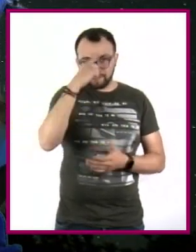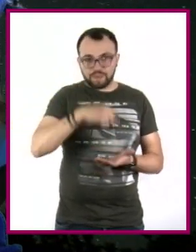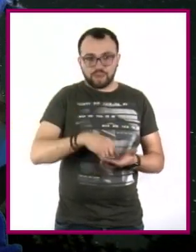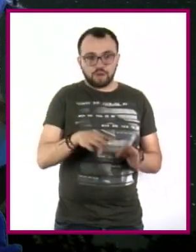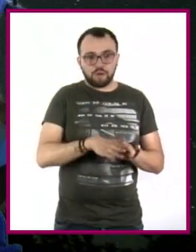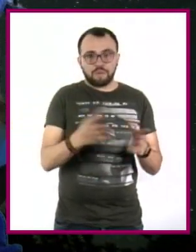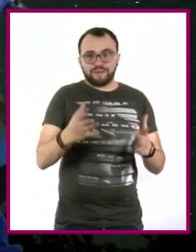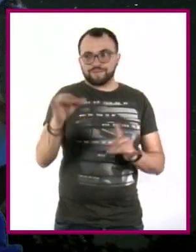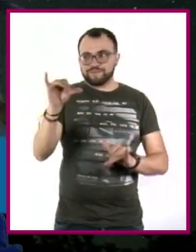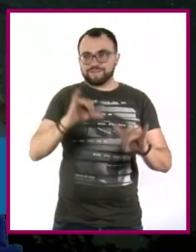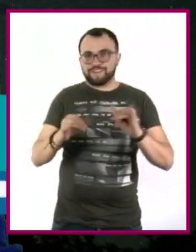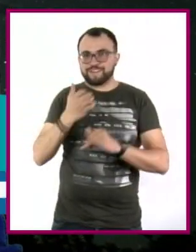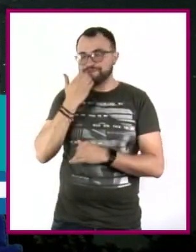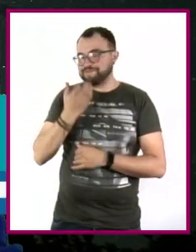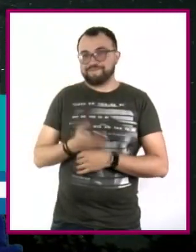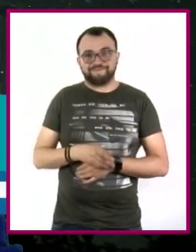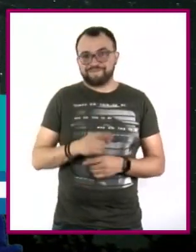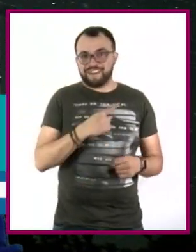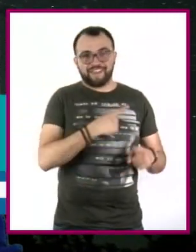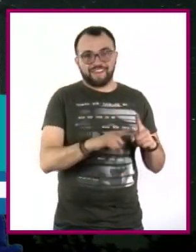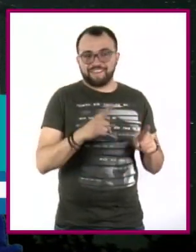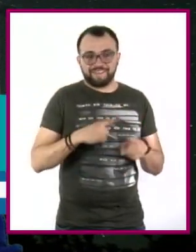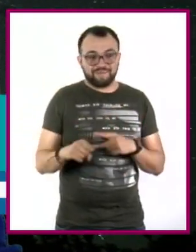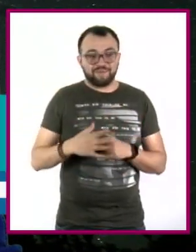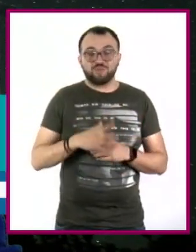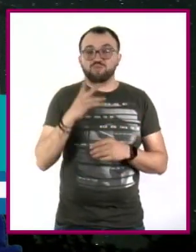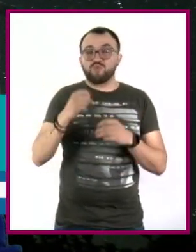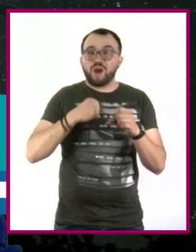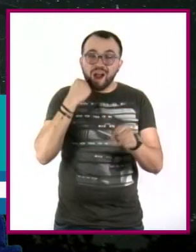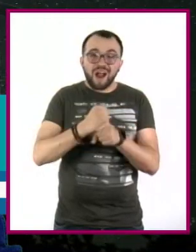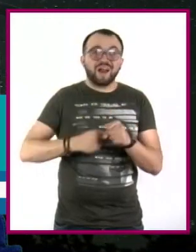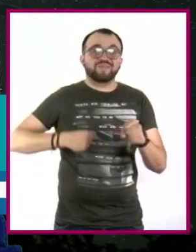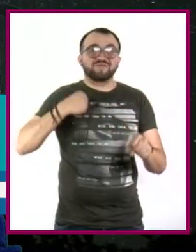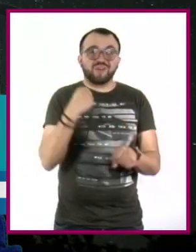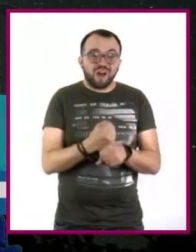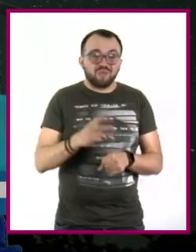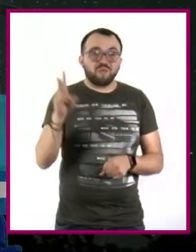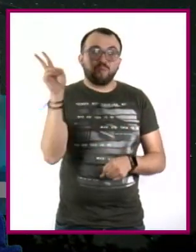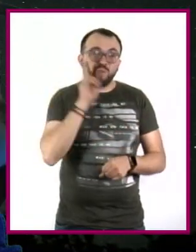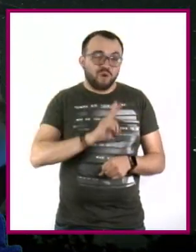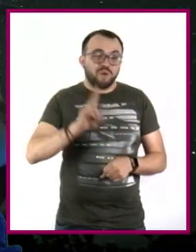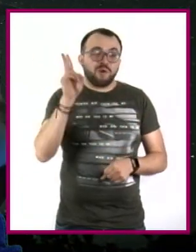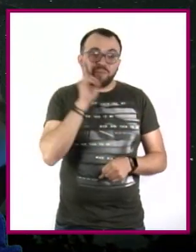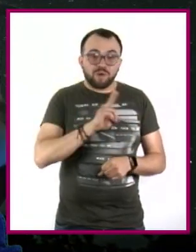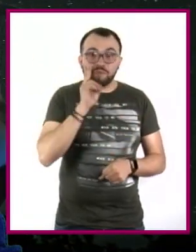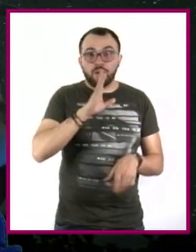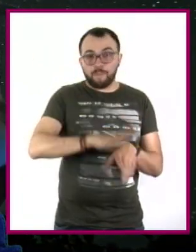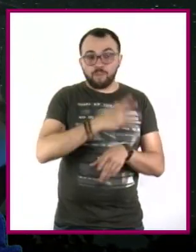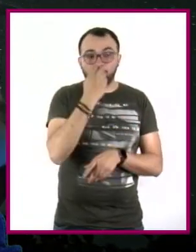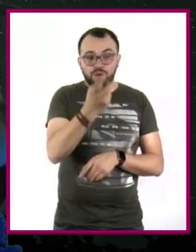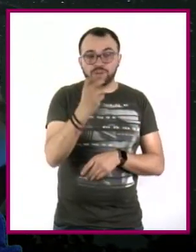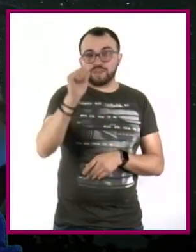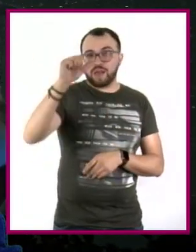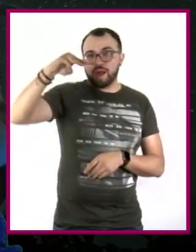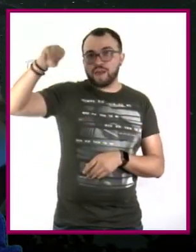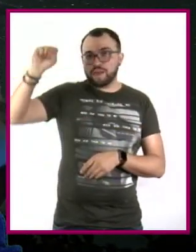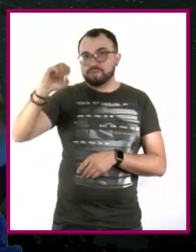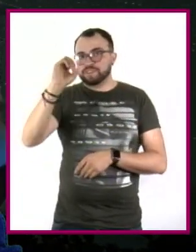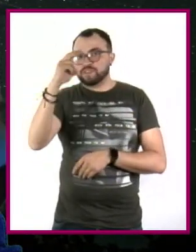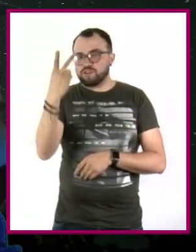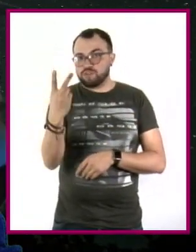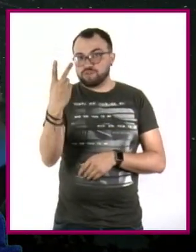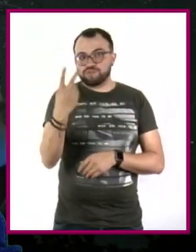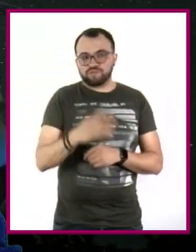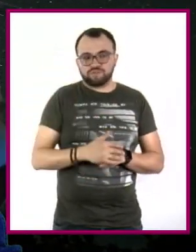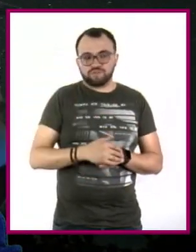en el laboratorio. Costó varios años de prueba y un prototipo. Por eso es el AMS-02 y no el